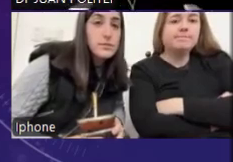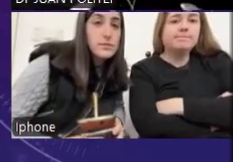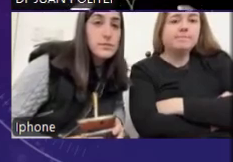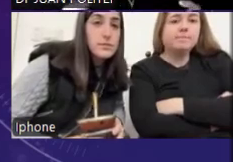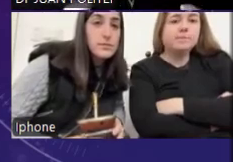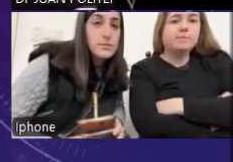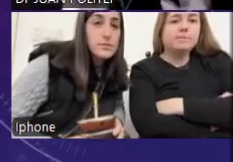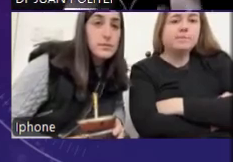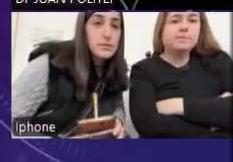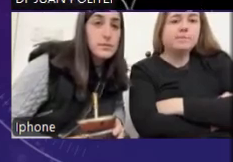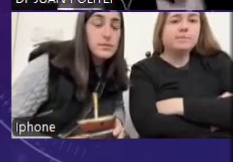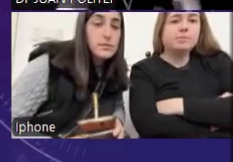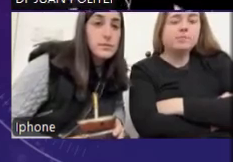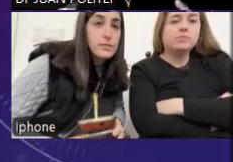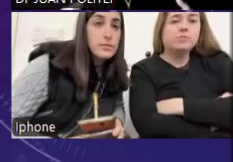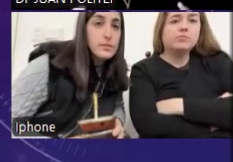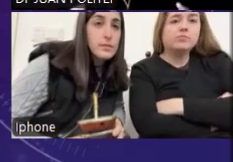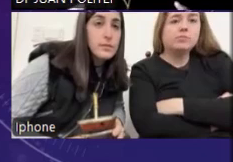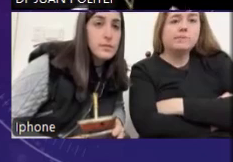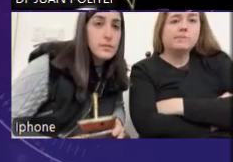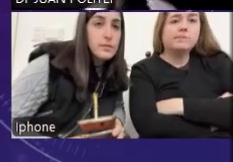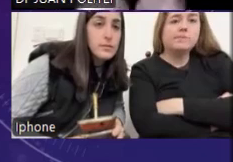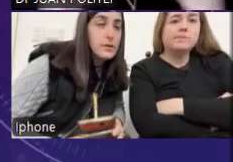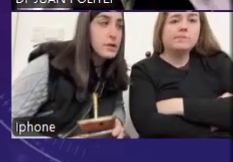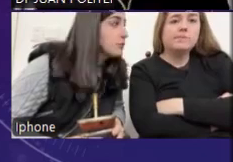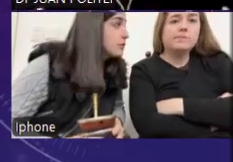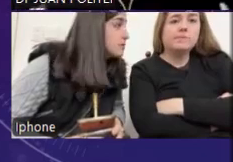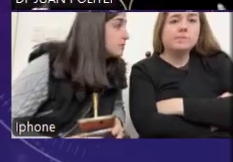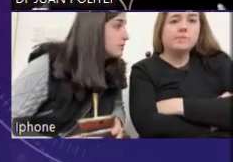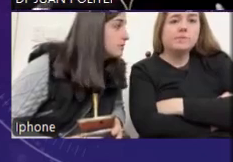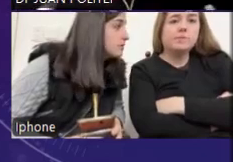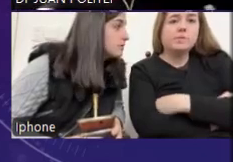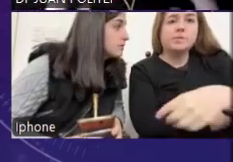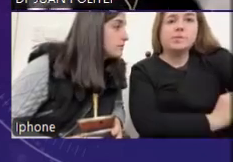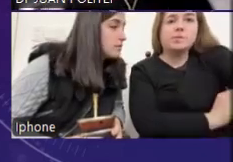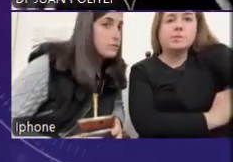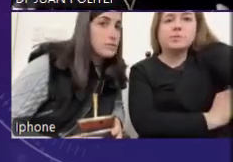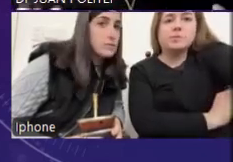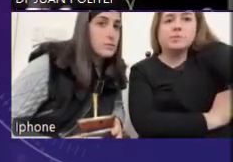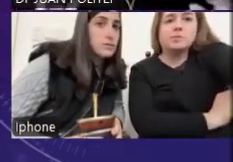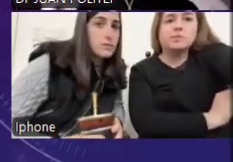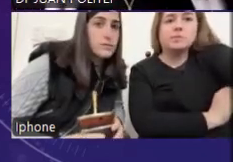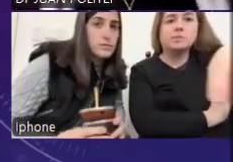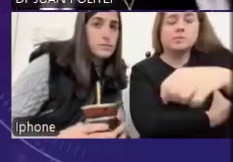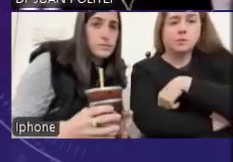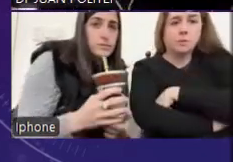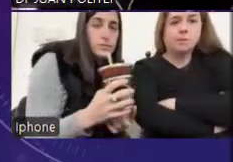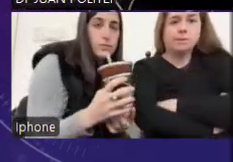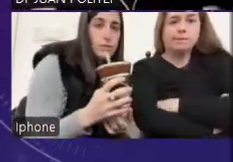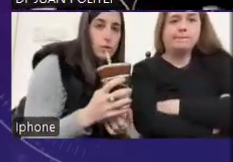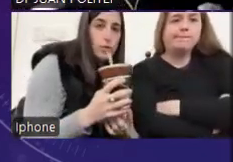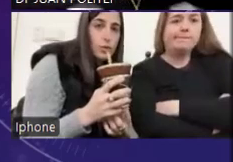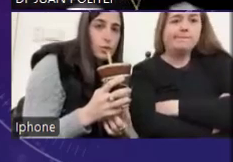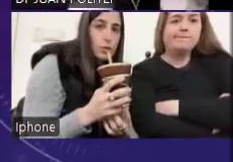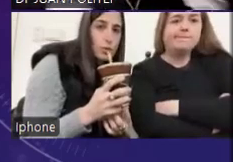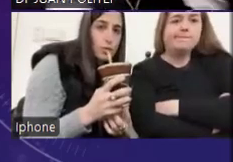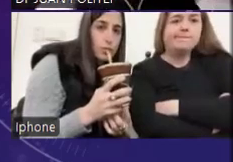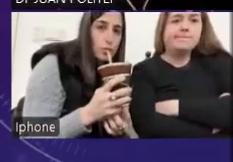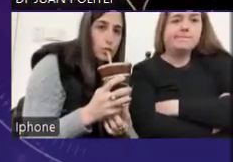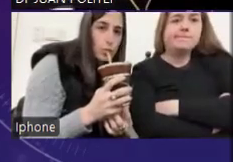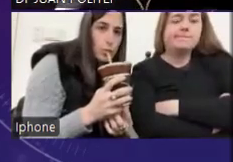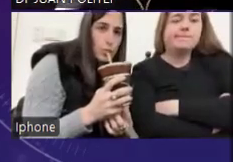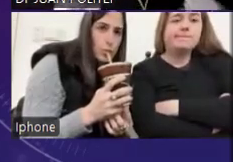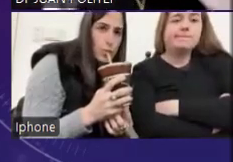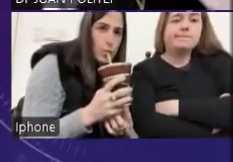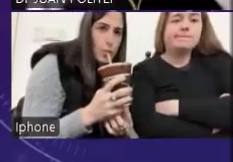solo afecta al riñón o al corazón. No tiene los otros síntomas como dolor, las lesiones de la piel, las lesiones